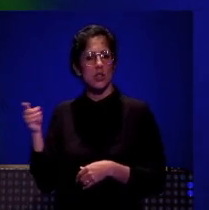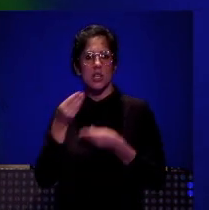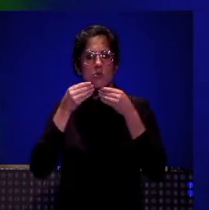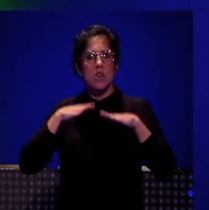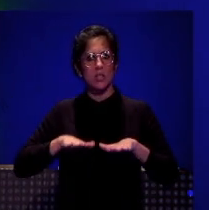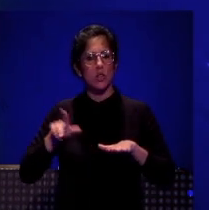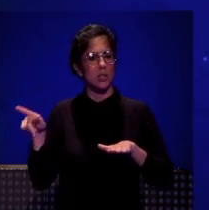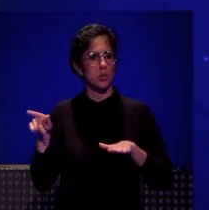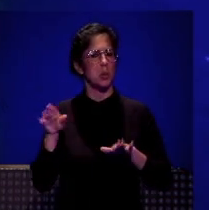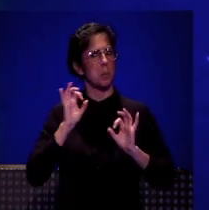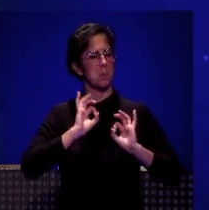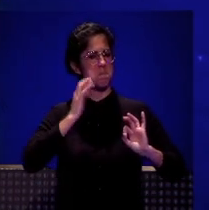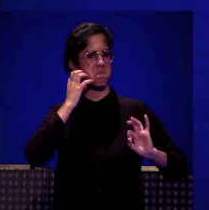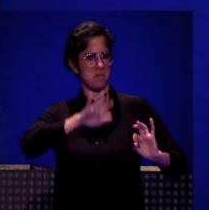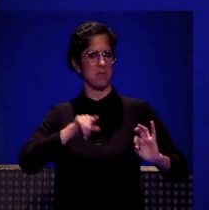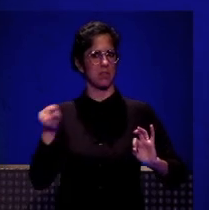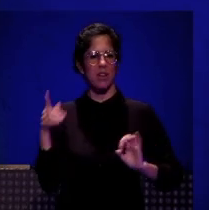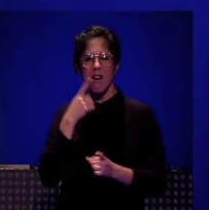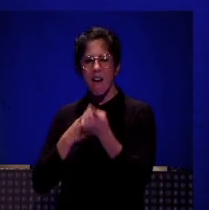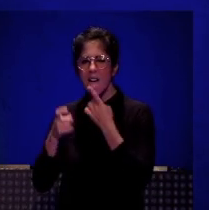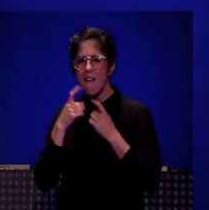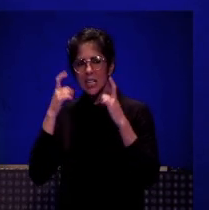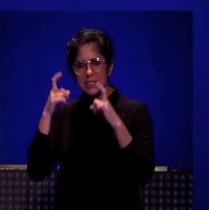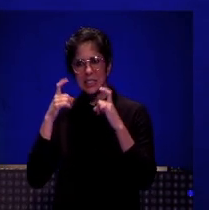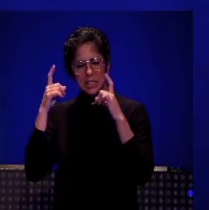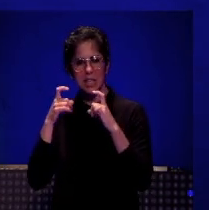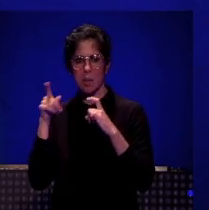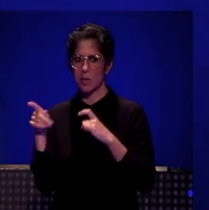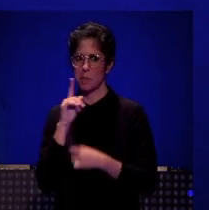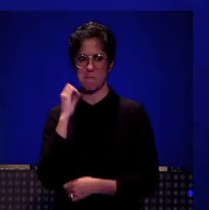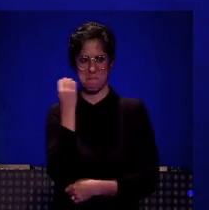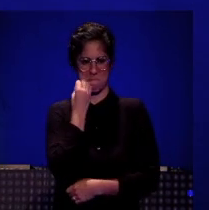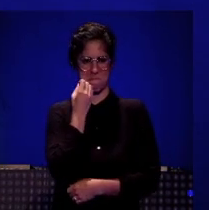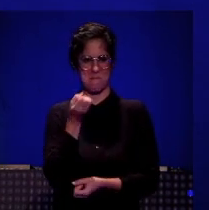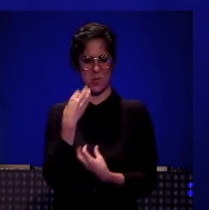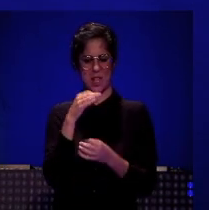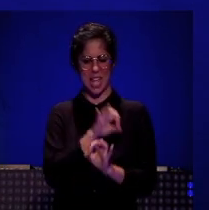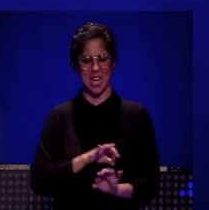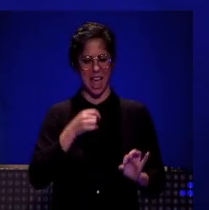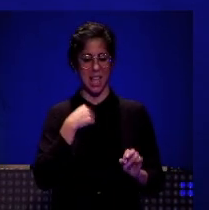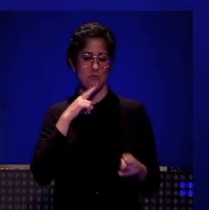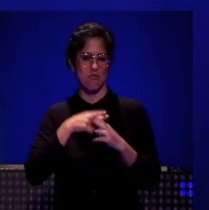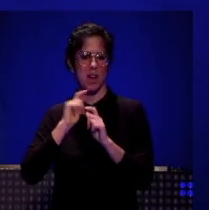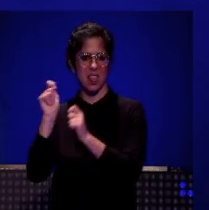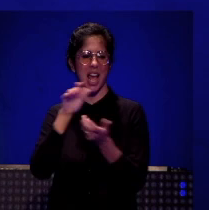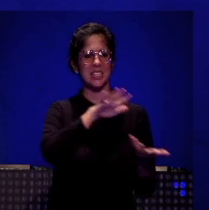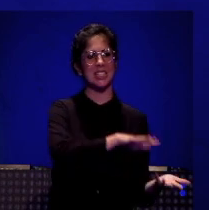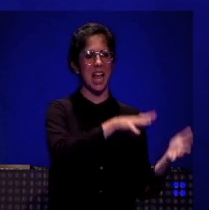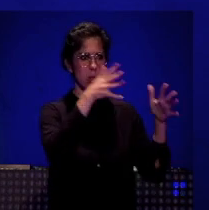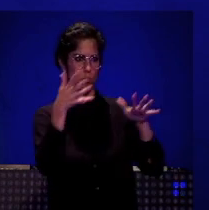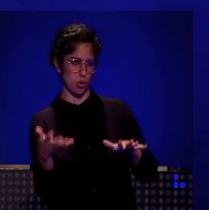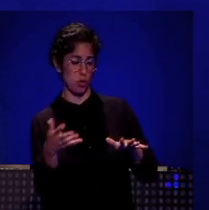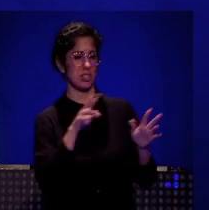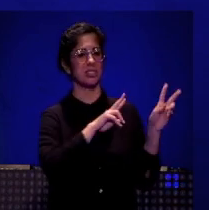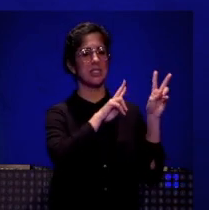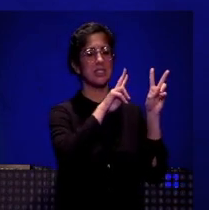nada resulta que es alguien que al que yo denomino un traductor traductor que habla en humano sobre temas tecnológicos empezó